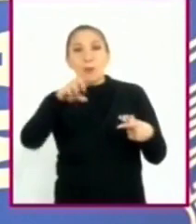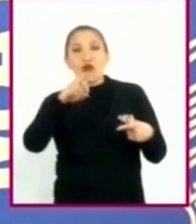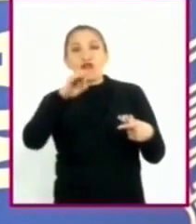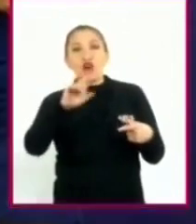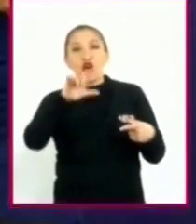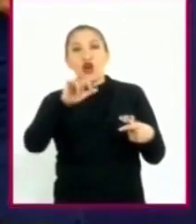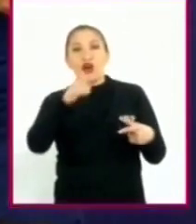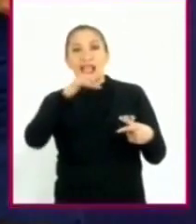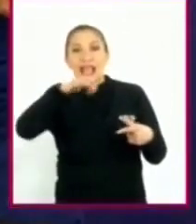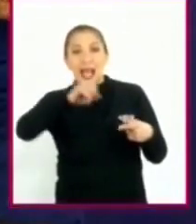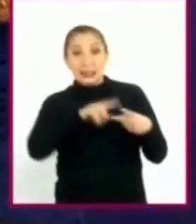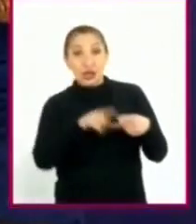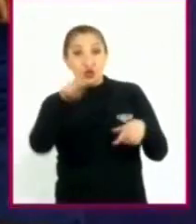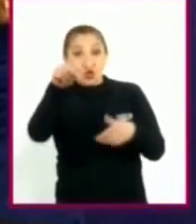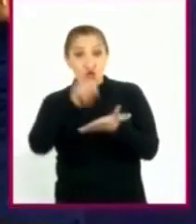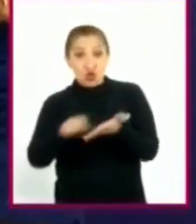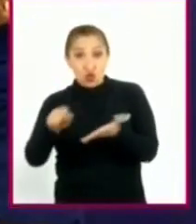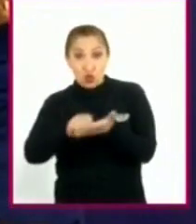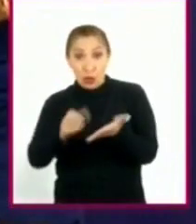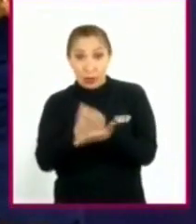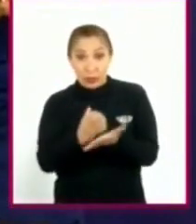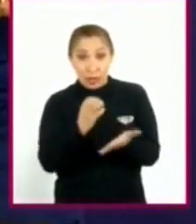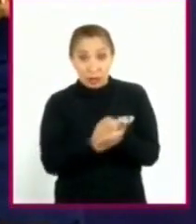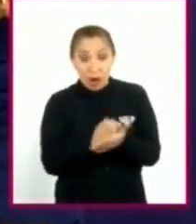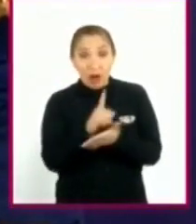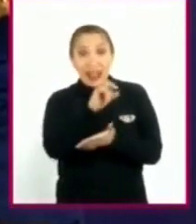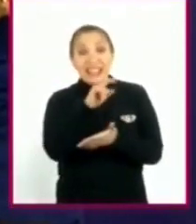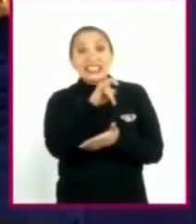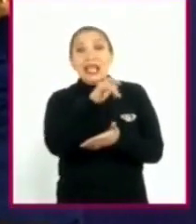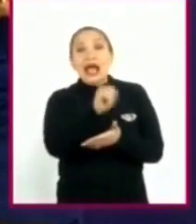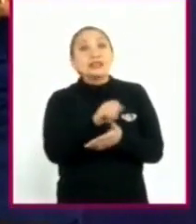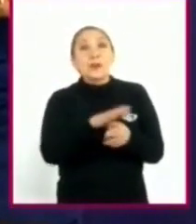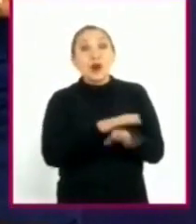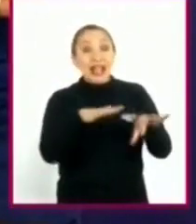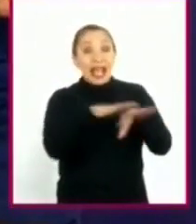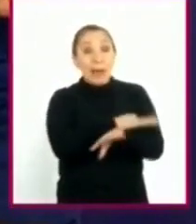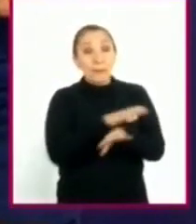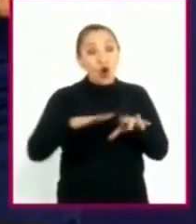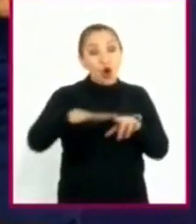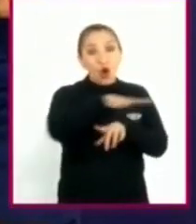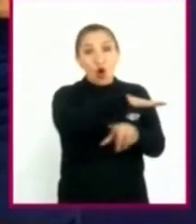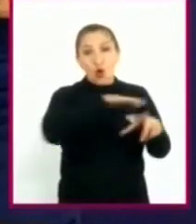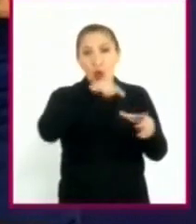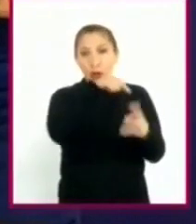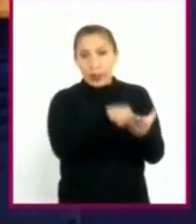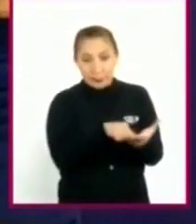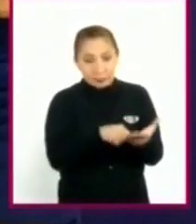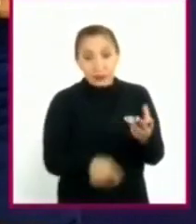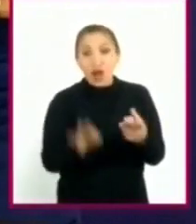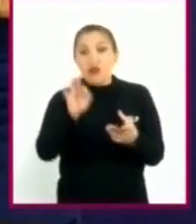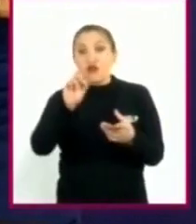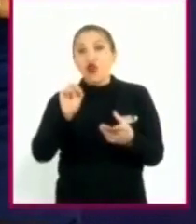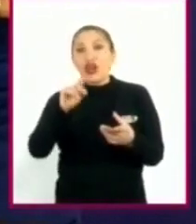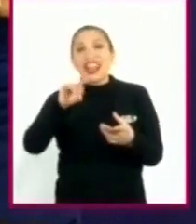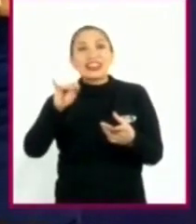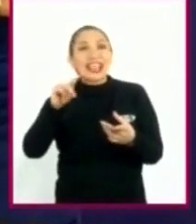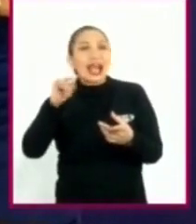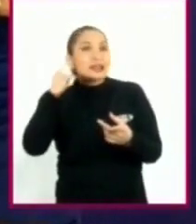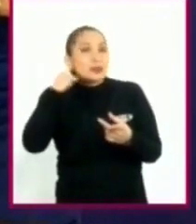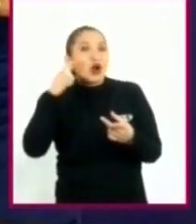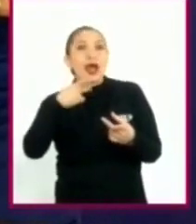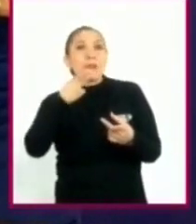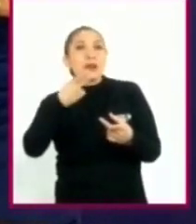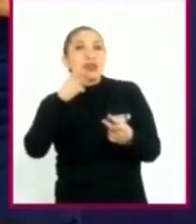morfológicas. Tomen nota en su cuaderno. Léxicas, por cambios de contexto social. Fonéticas, por cambios